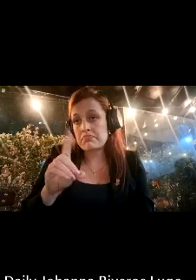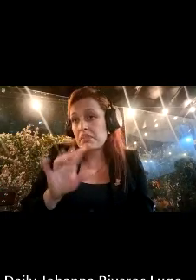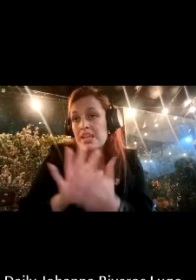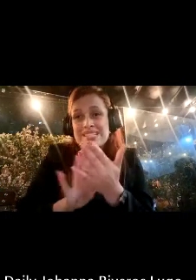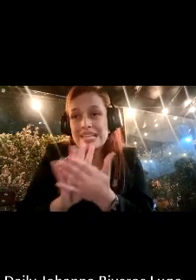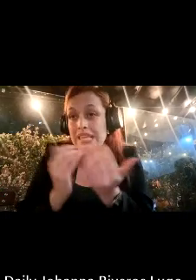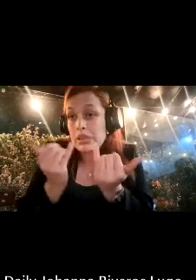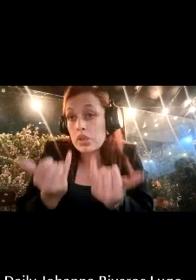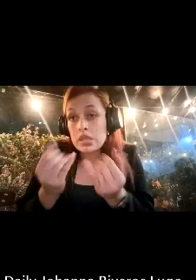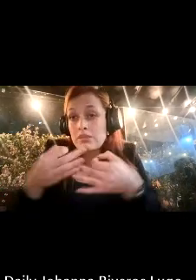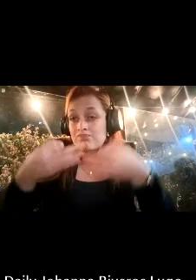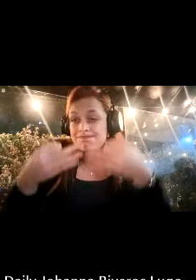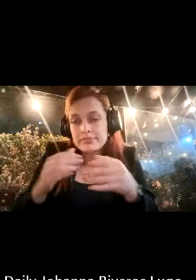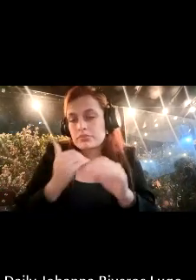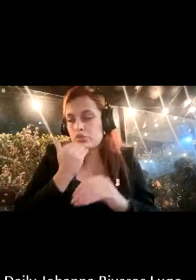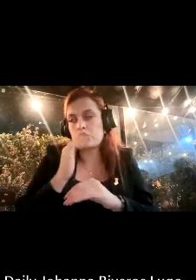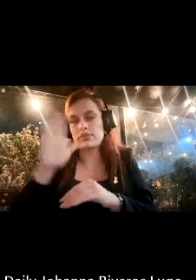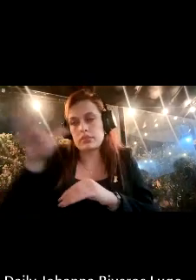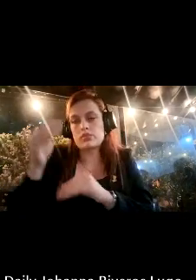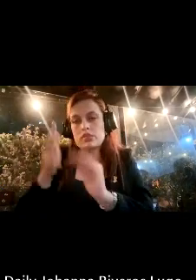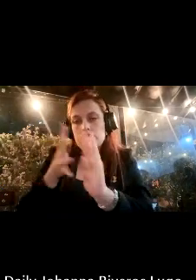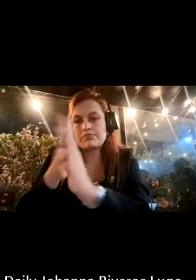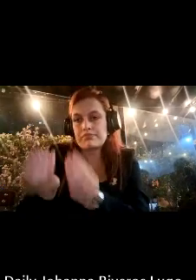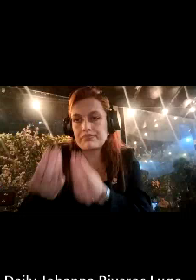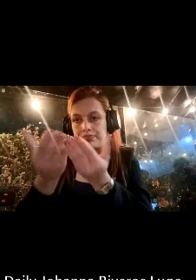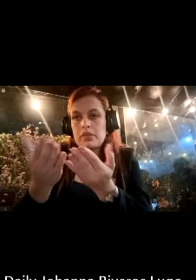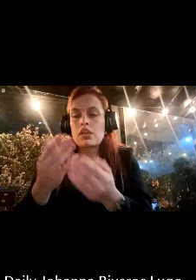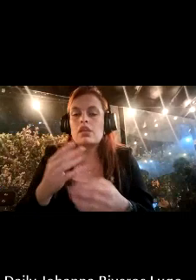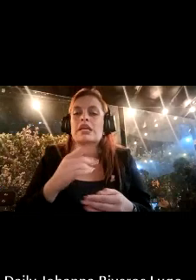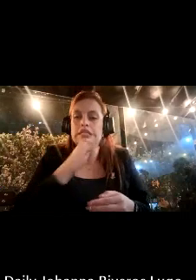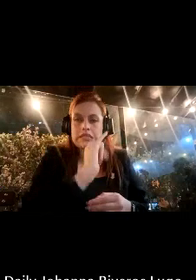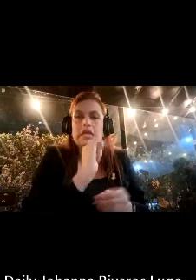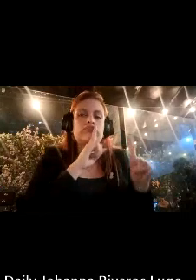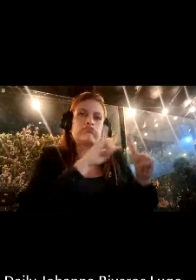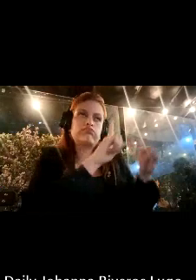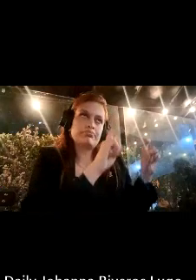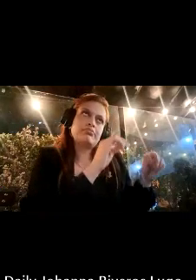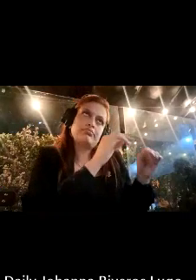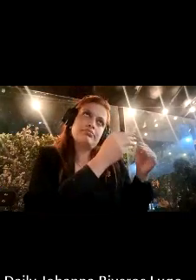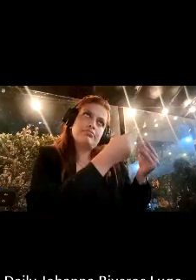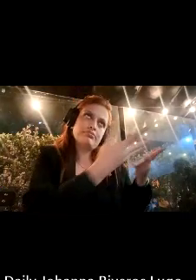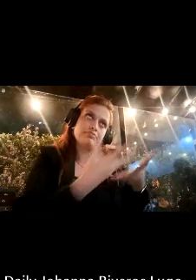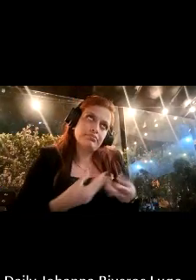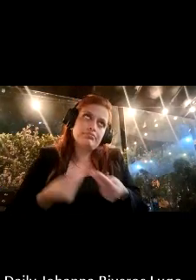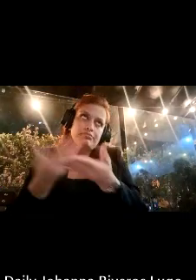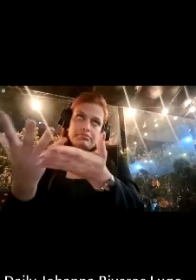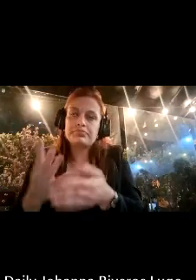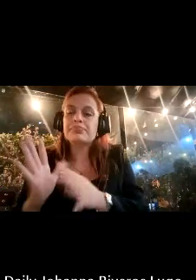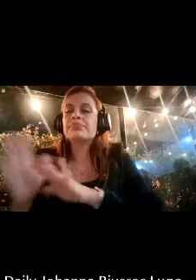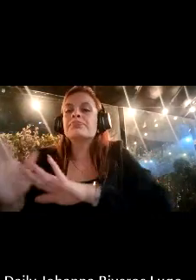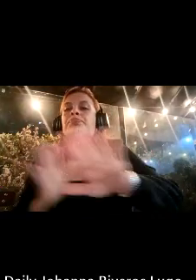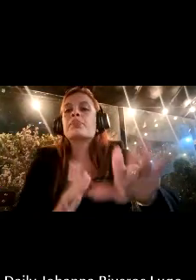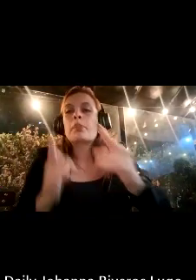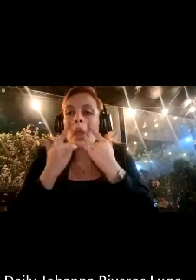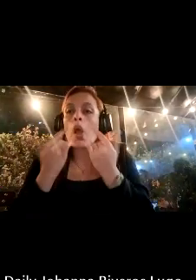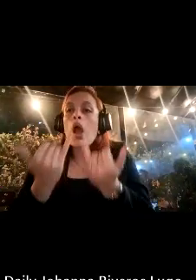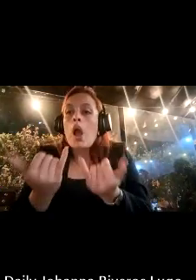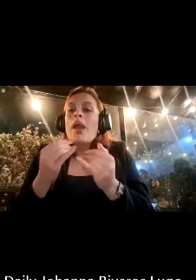Para el caso de la longitud, pues en el sistema de unidades,